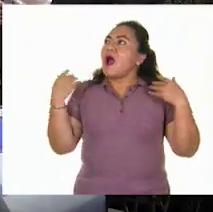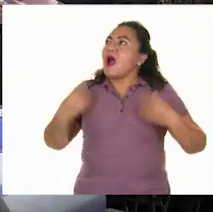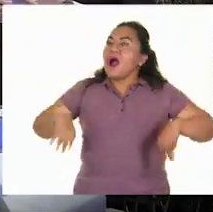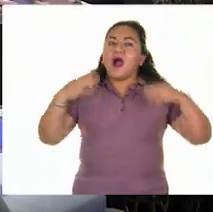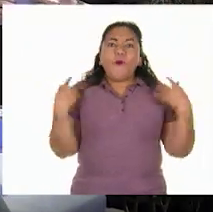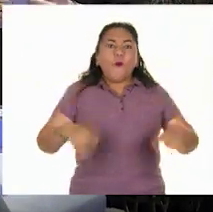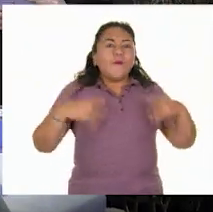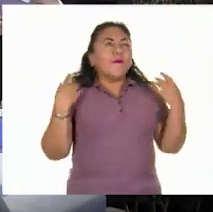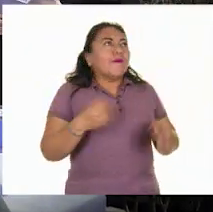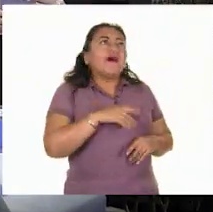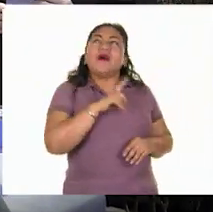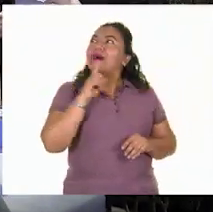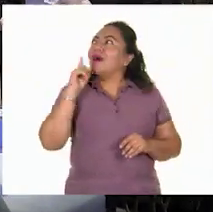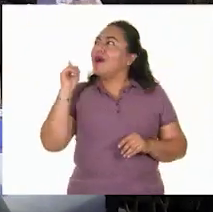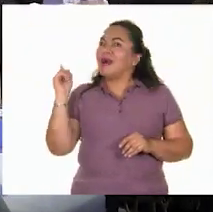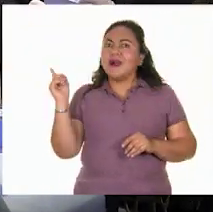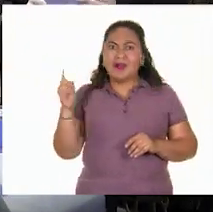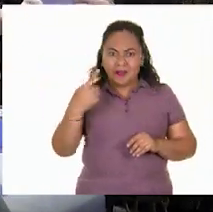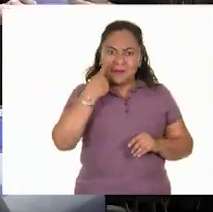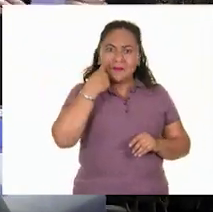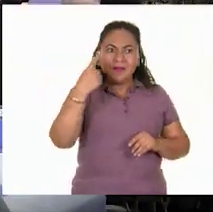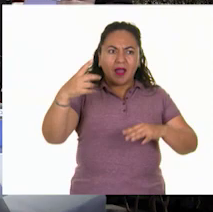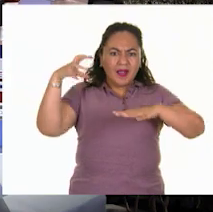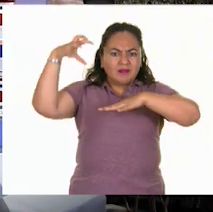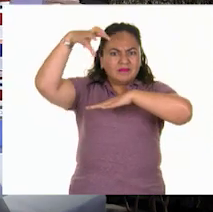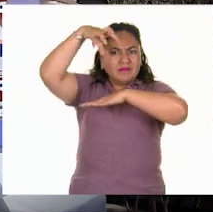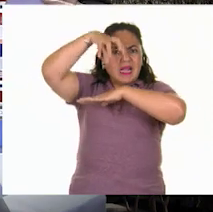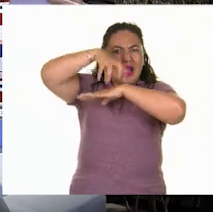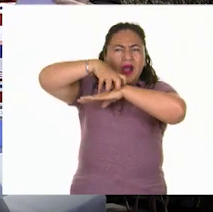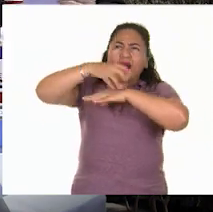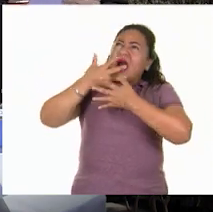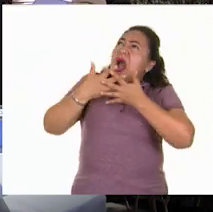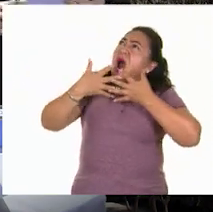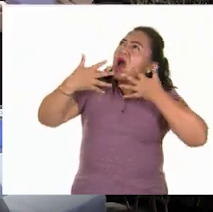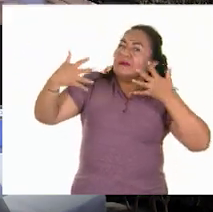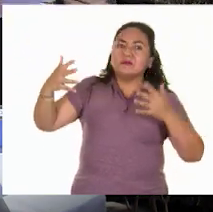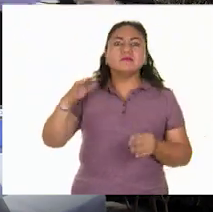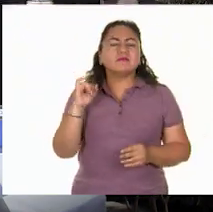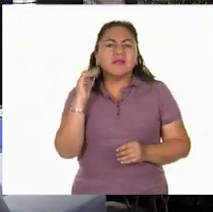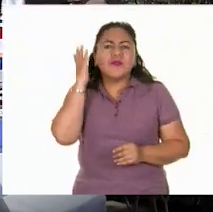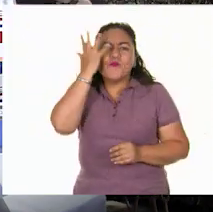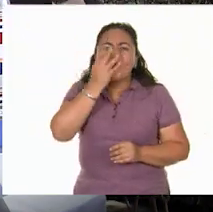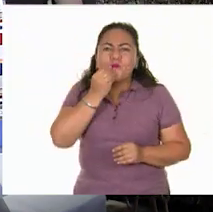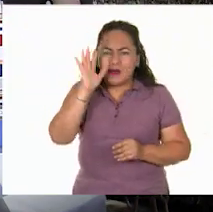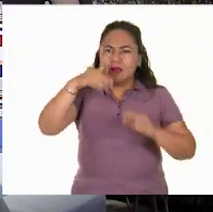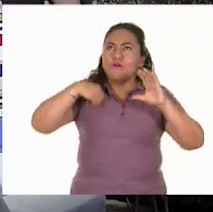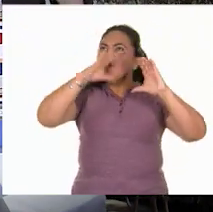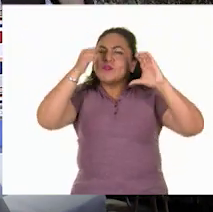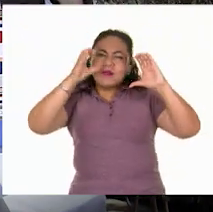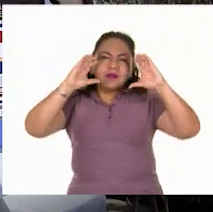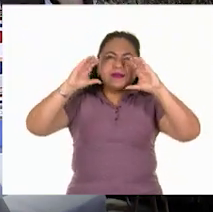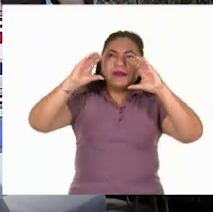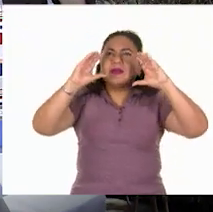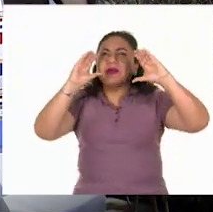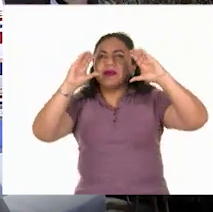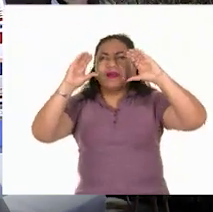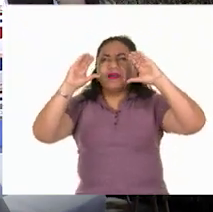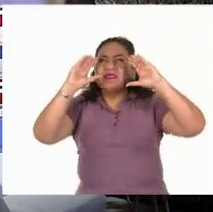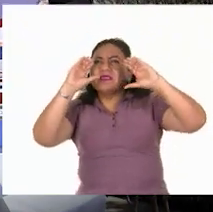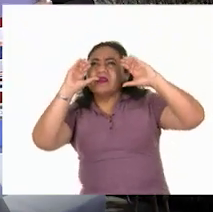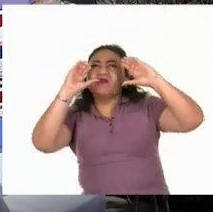¡Wow! ¡Wow! ¿Ya viste esa cúpula gigantesca? ¡Está hermosa! A ver, una foto. Oye, a ver